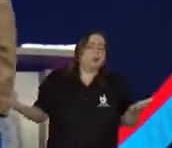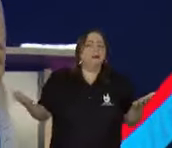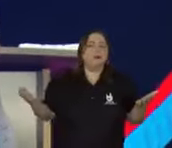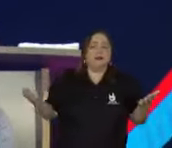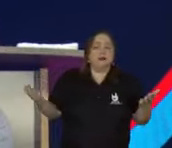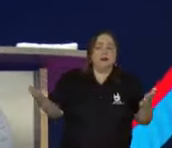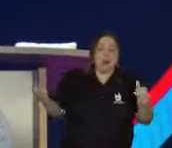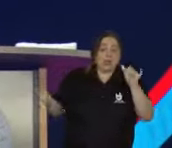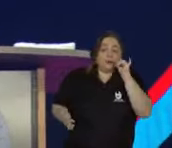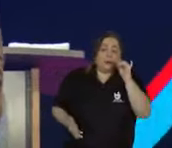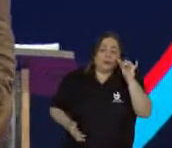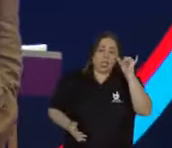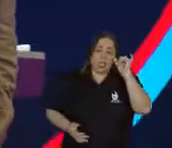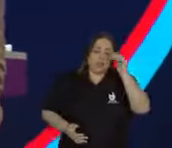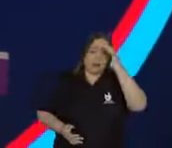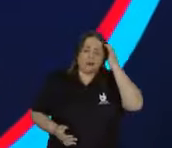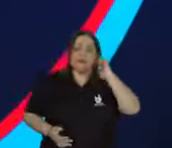ayer,